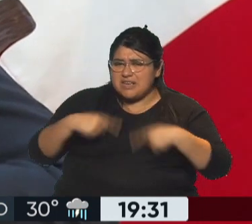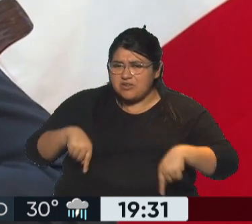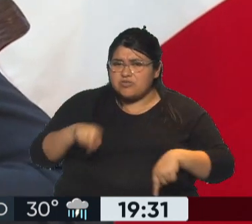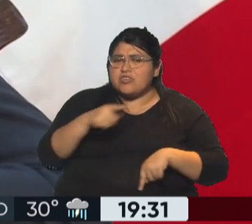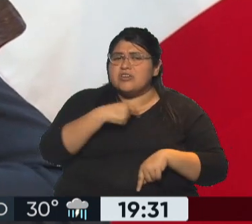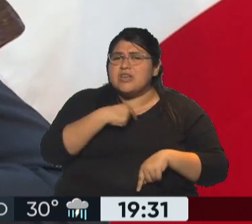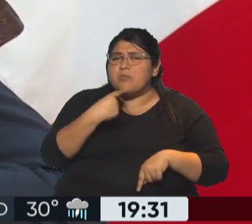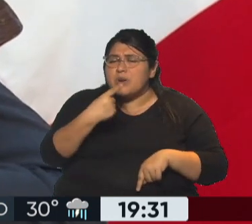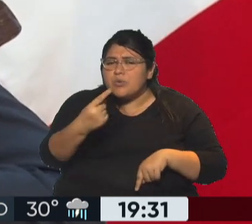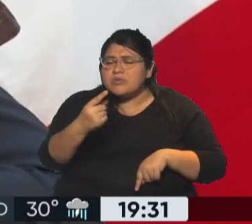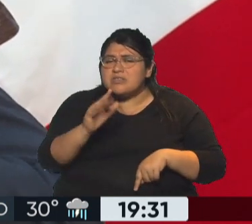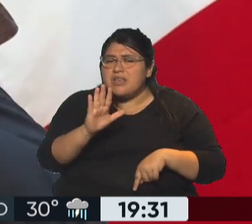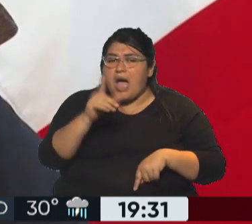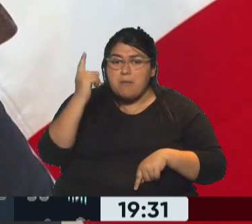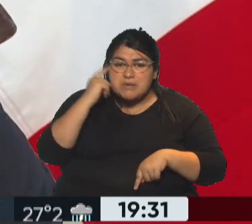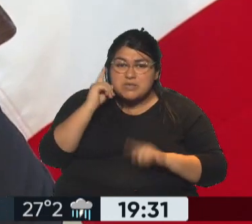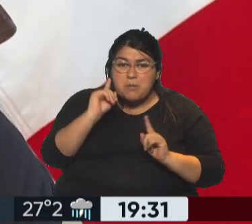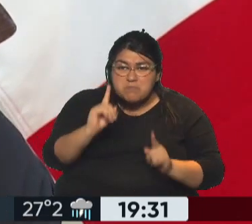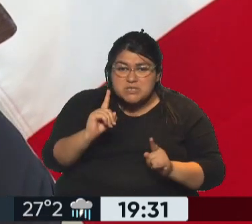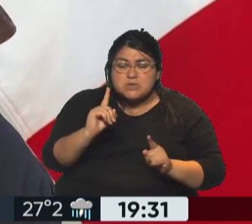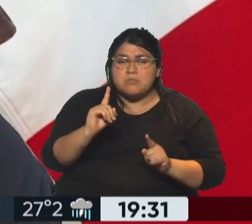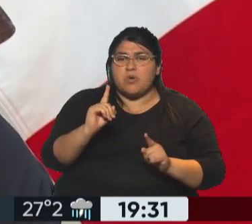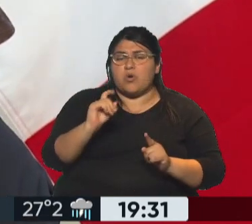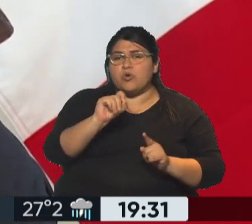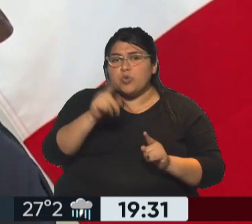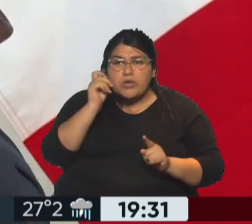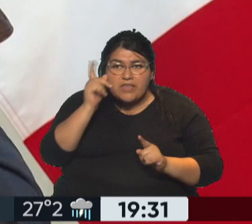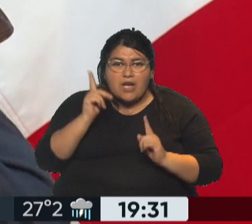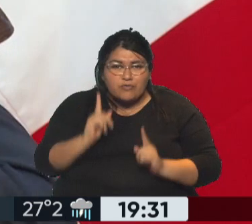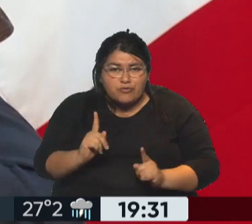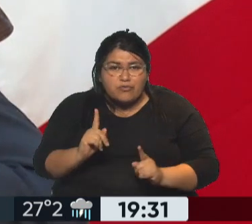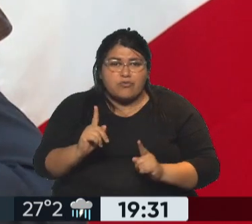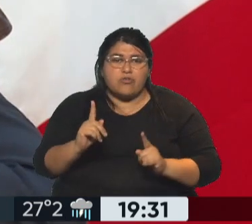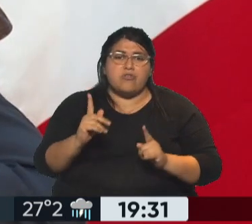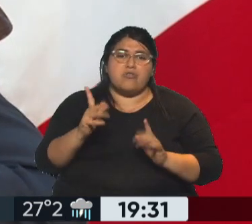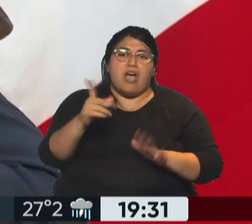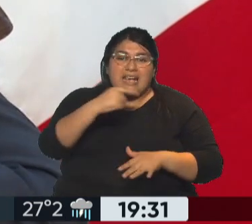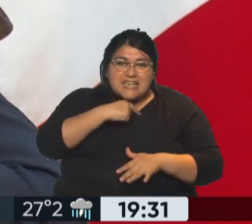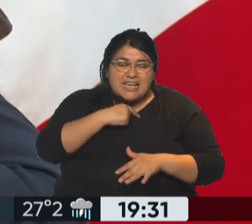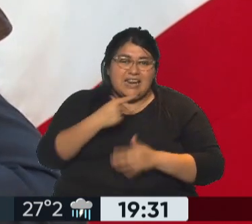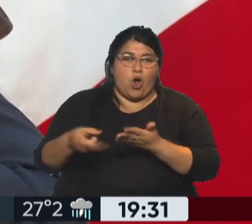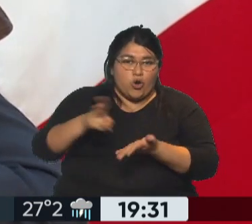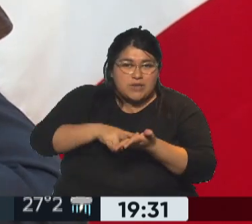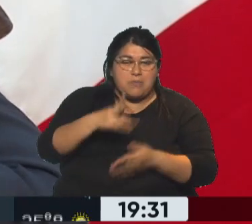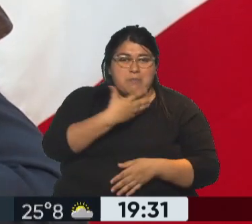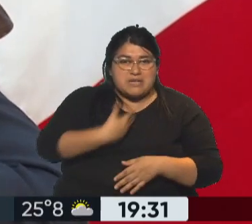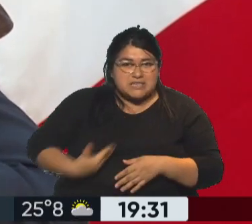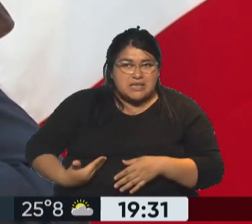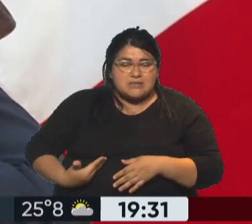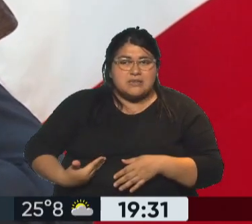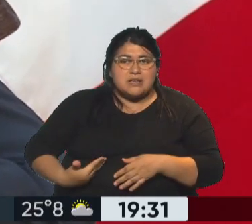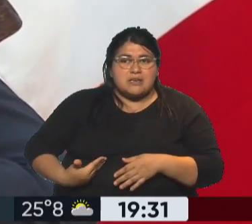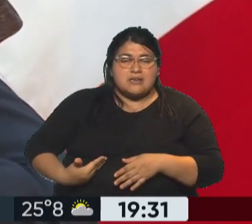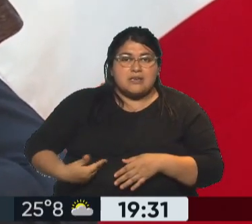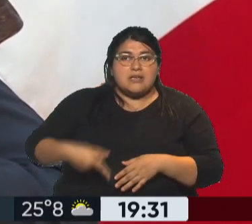si sigue pensando lo mismo, si mantiene esa idea, si confía en sus posibilidades de ser reelecto, y a la luz de los cuestionamientos,